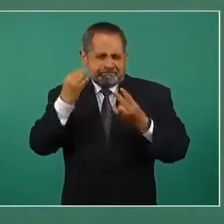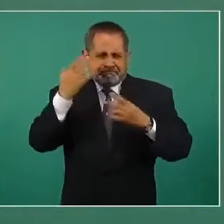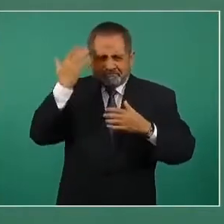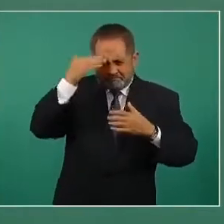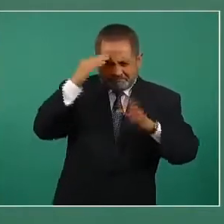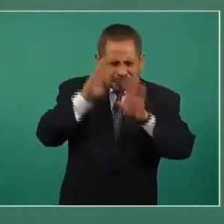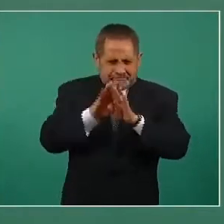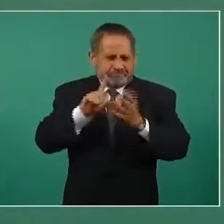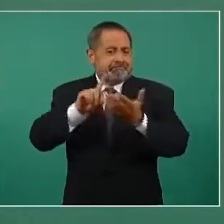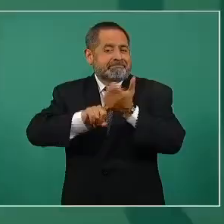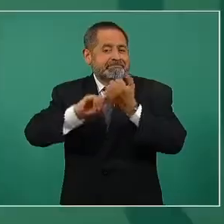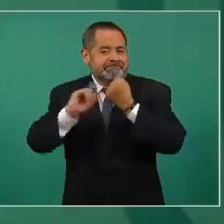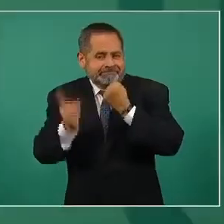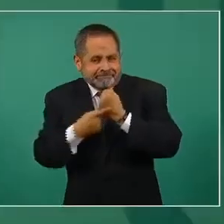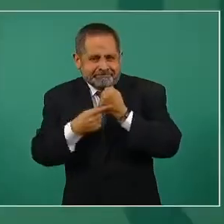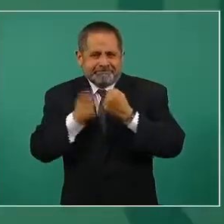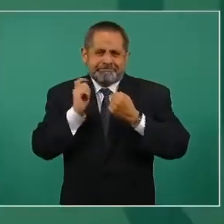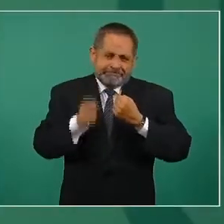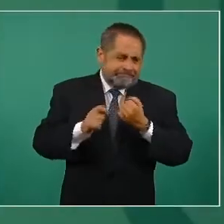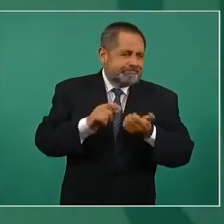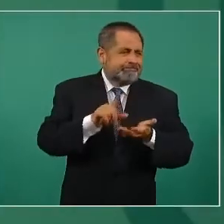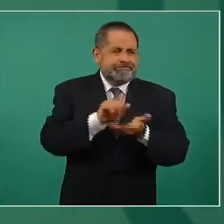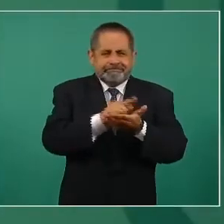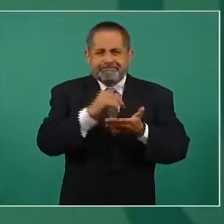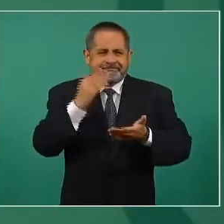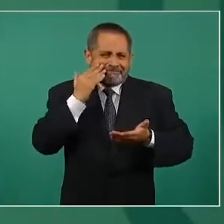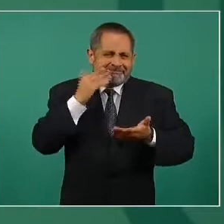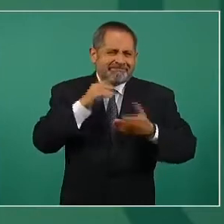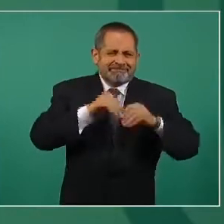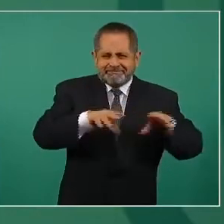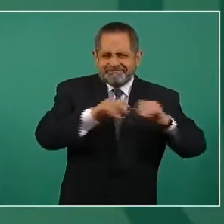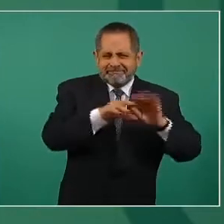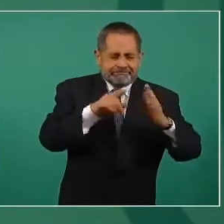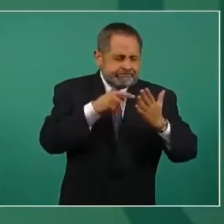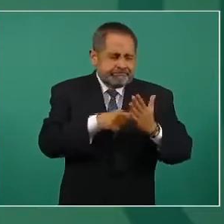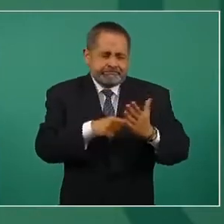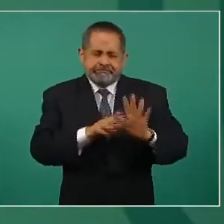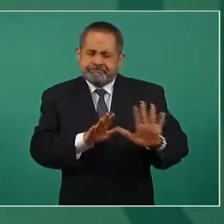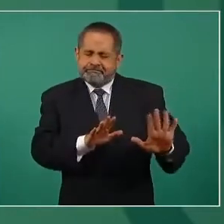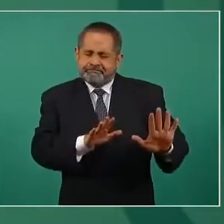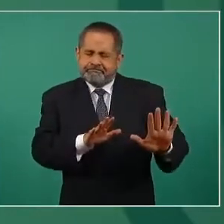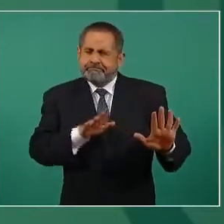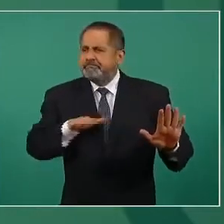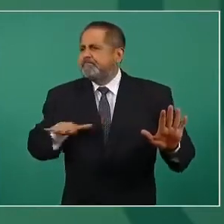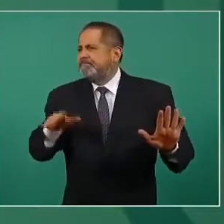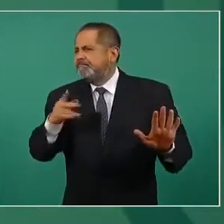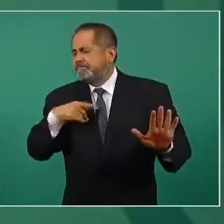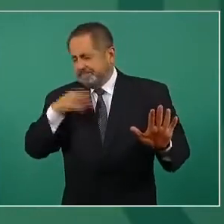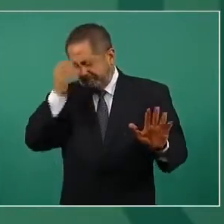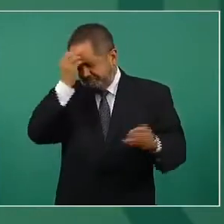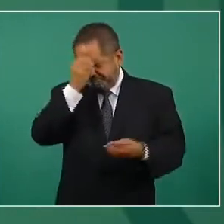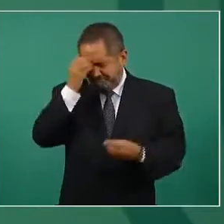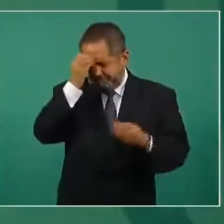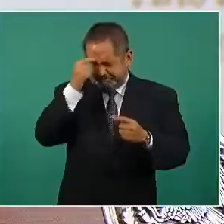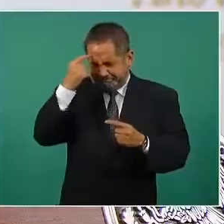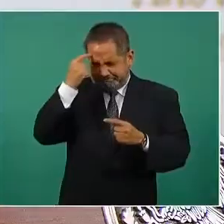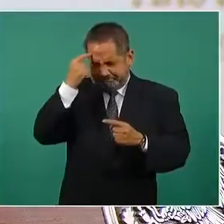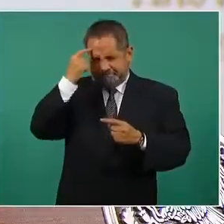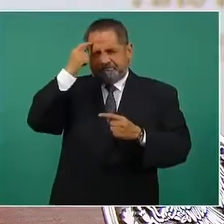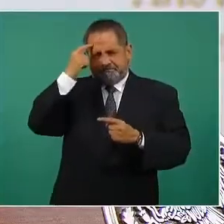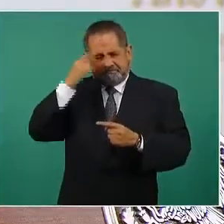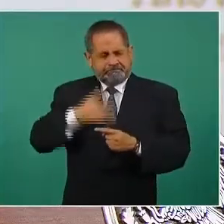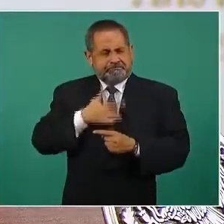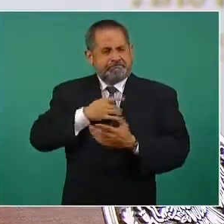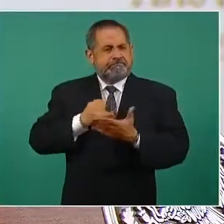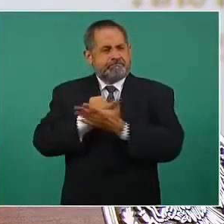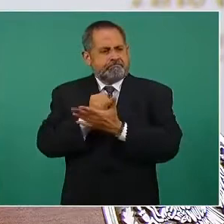las redes sociales y informarnos y tener criterio propio y actuar como mujeres y